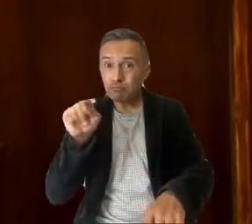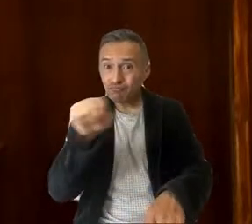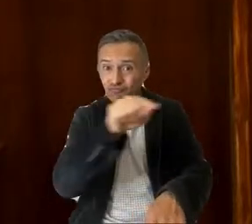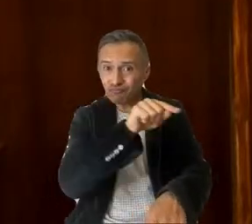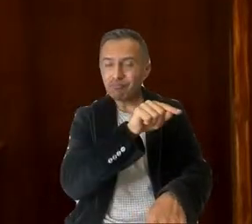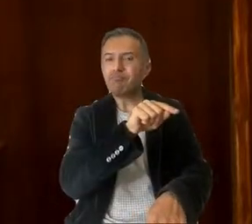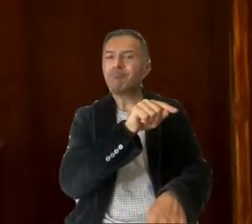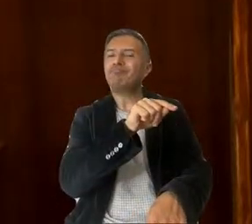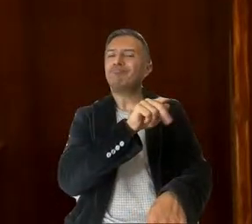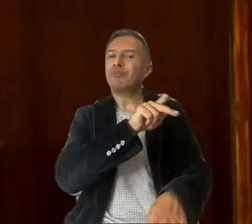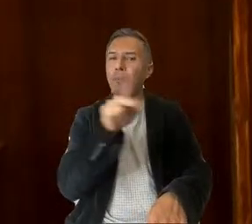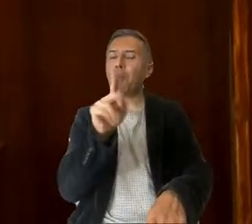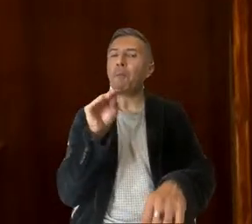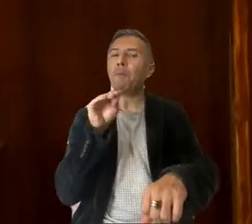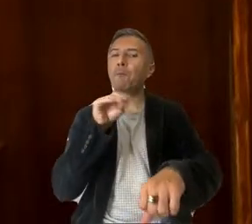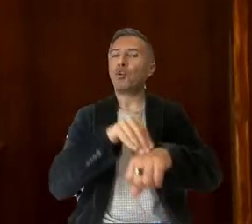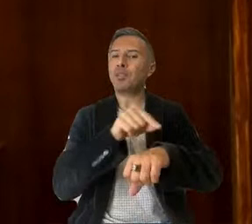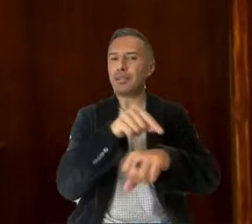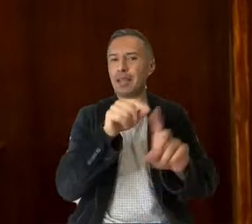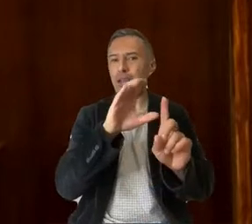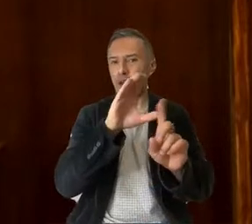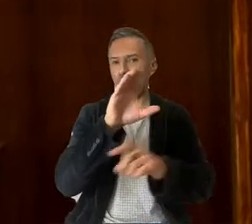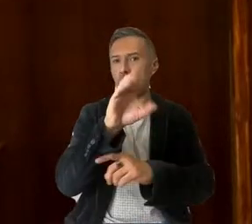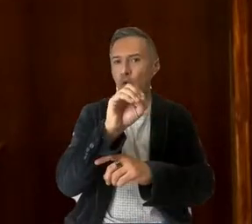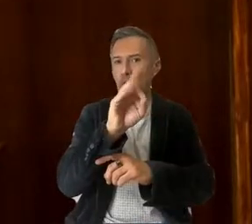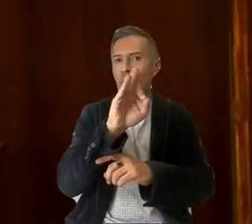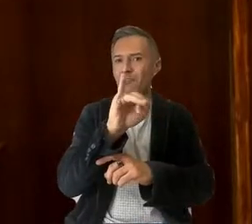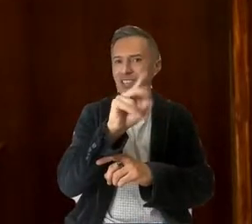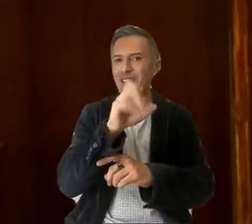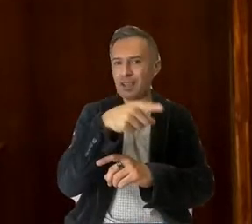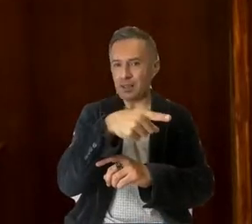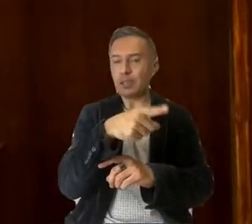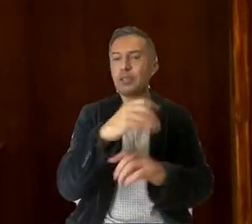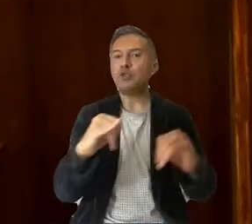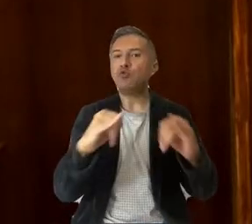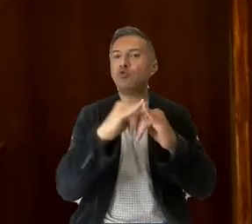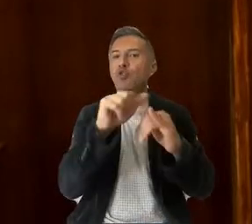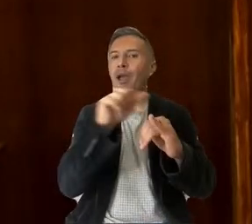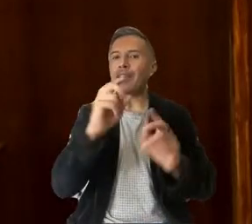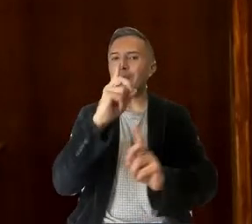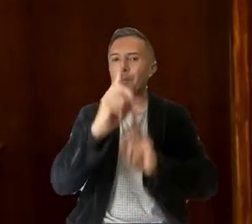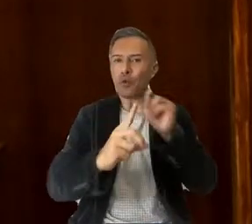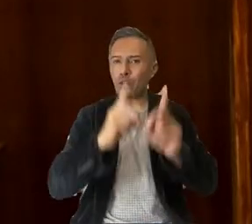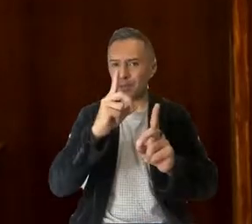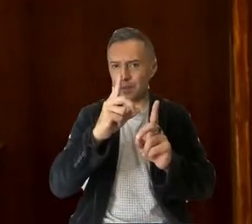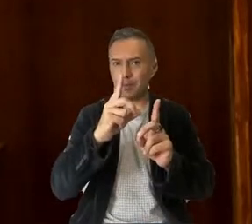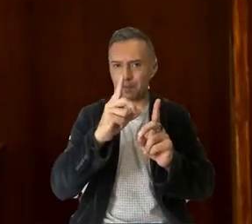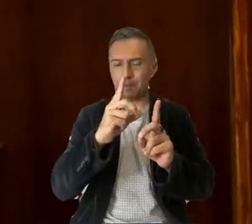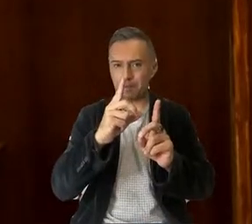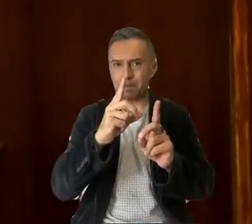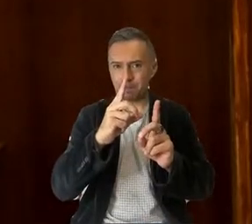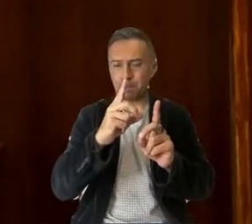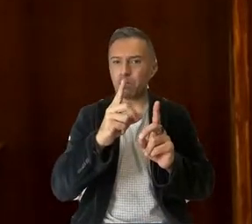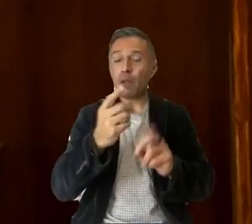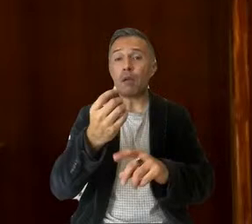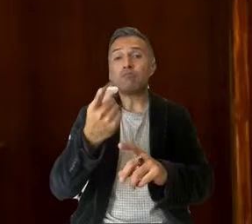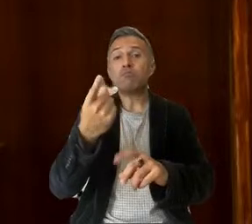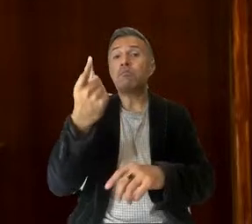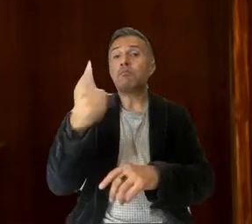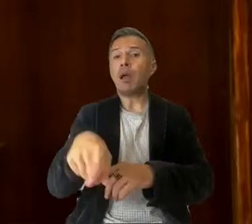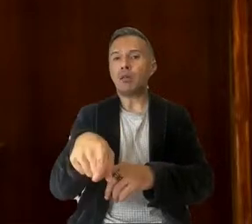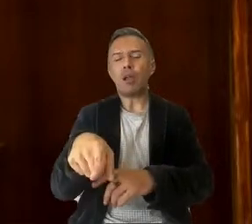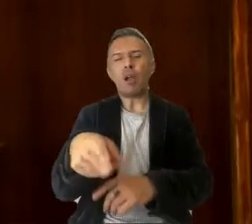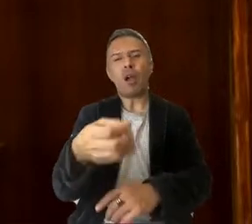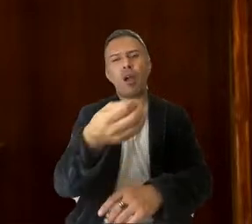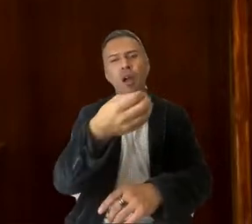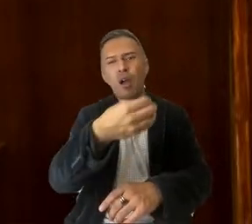exista un instituto de el COFIDE, de cultura, donde sea obligatorio el